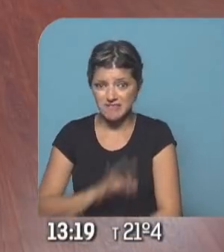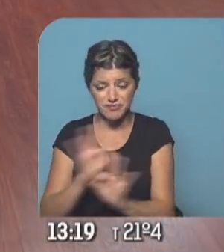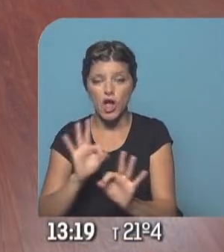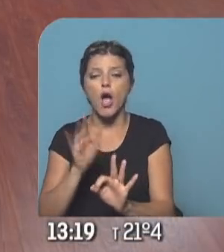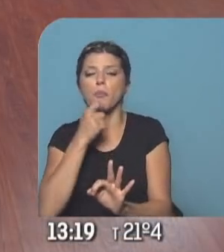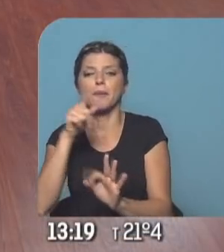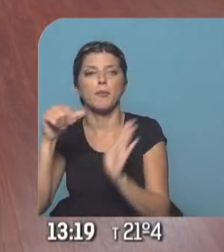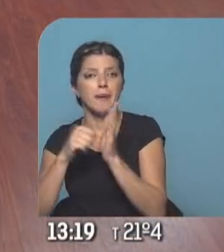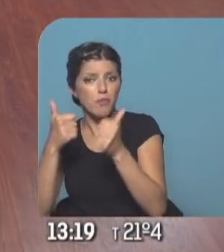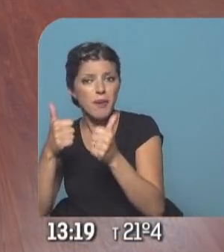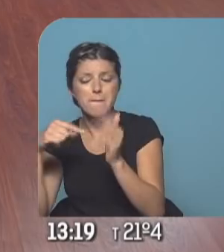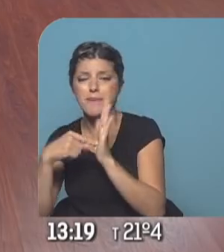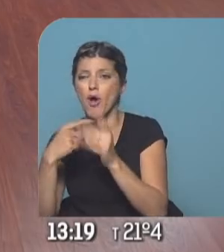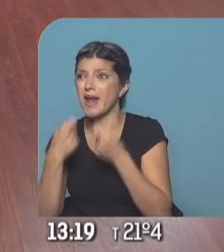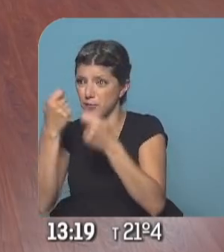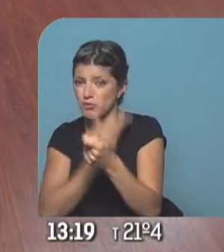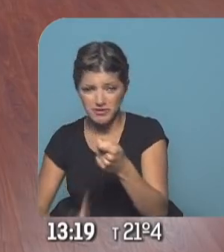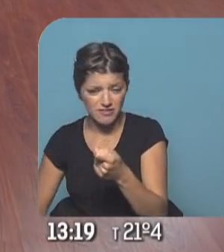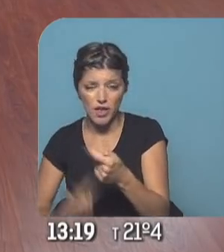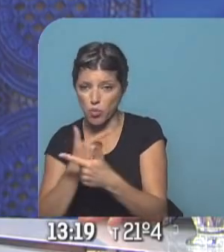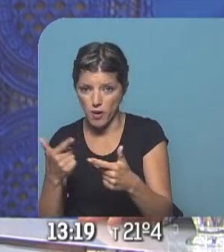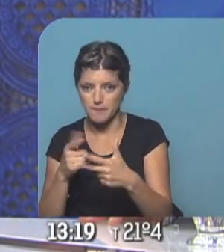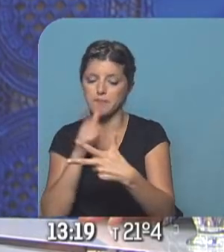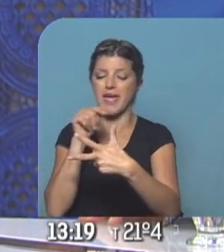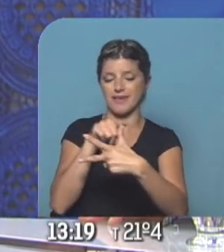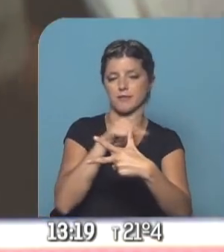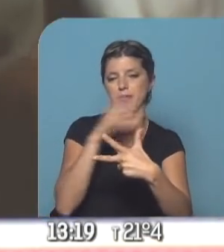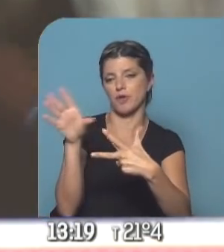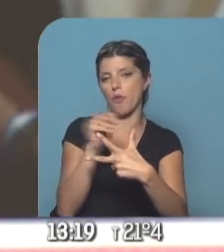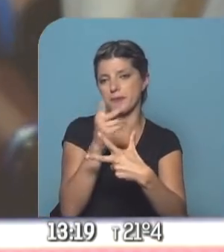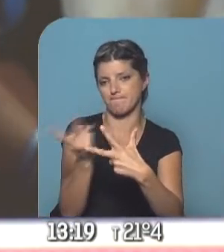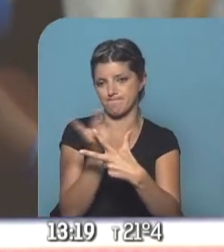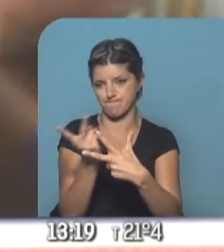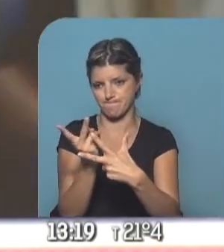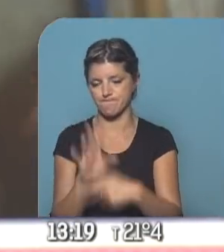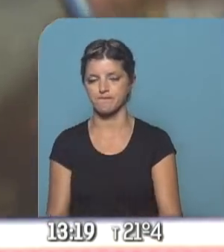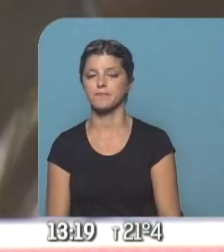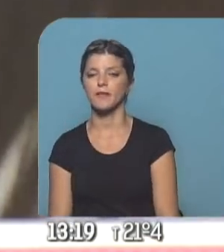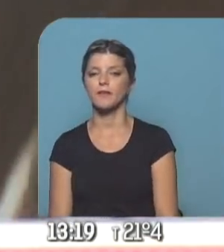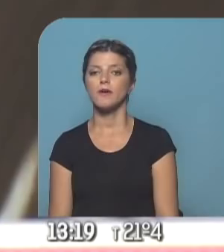presidente. Me parece que Chile va hacia una especie de mezcla de esos 2 modelos latinoamericanos. Vamos a seguir hablando de